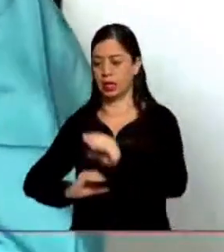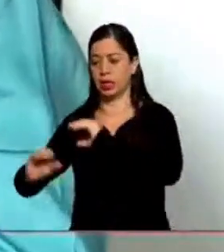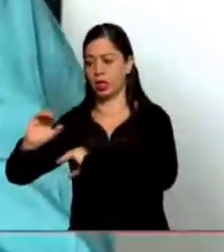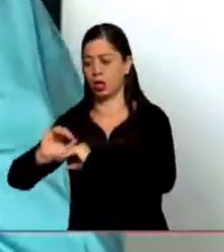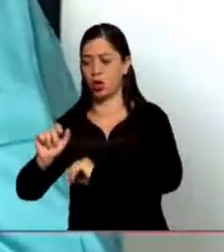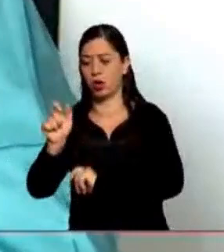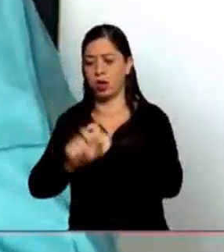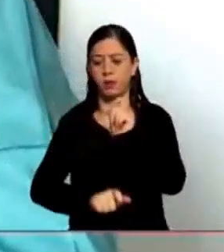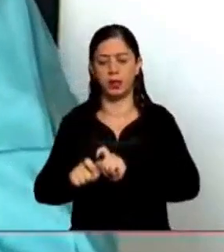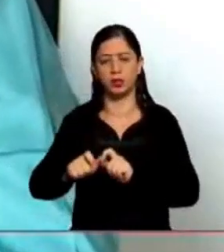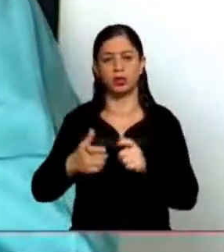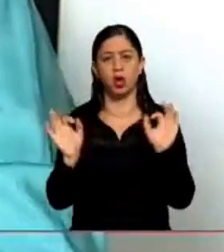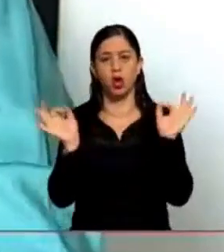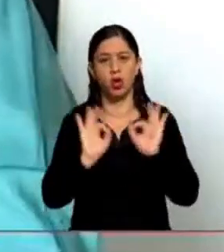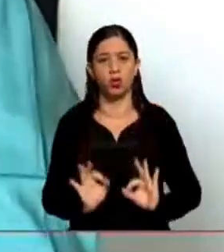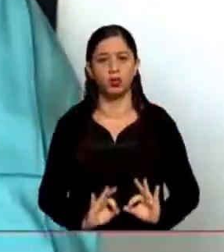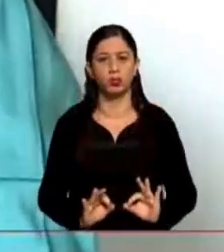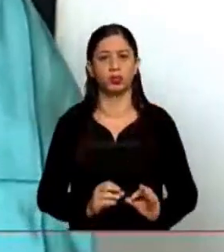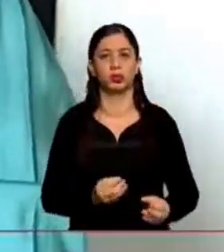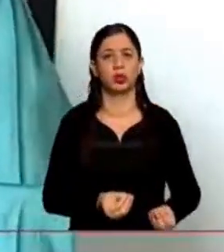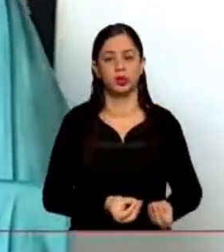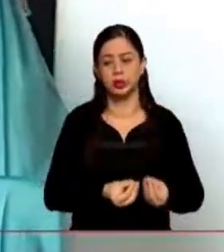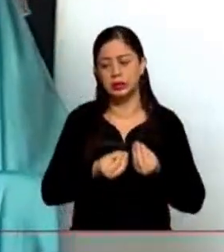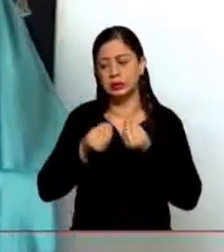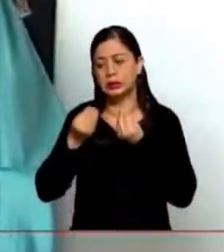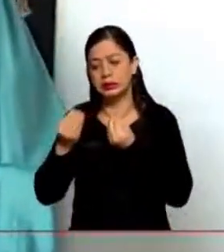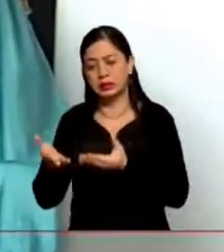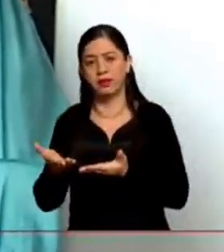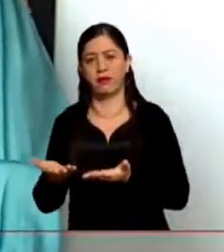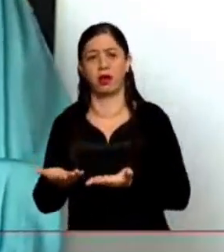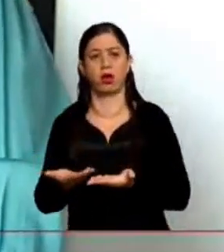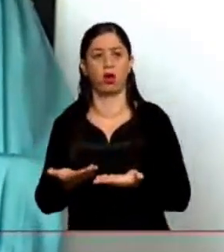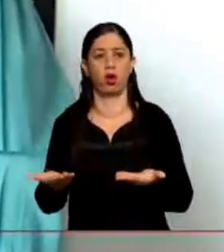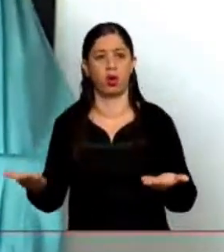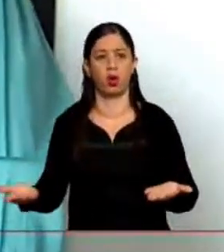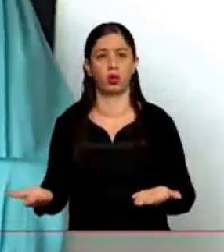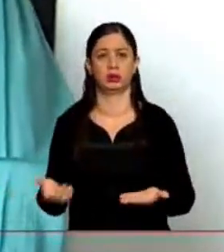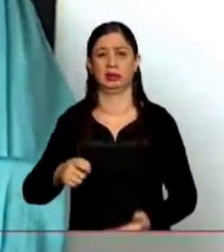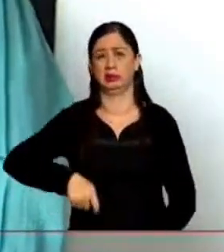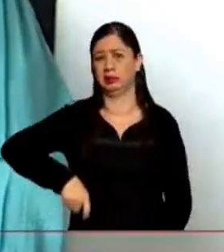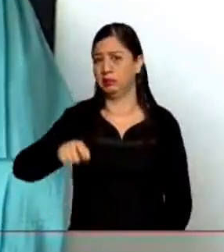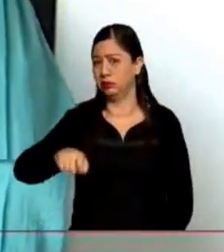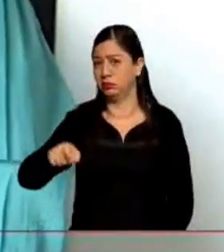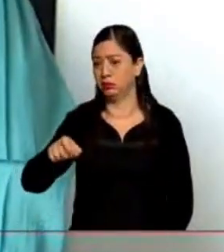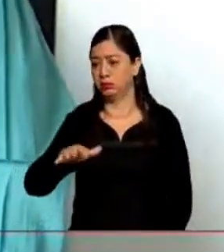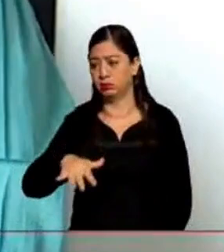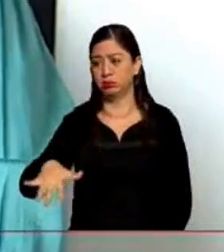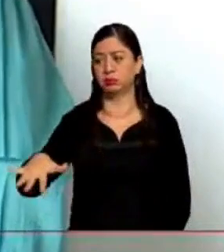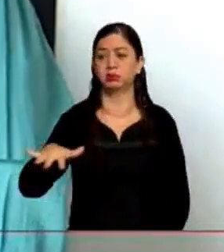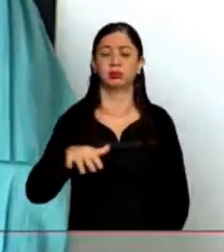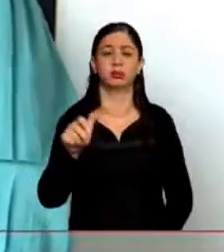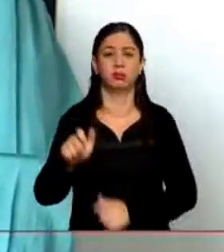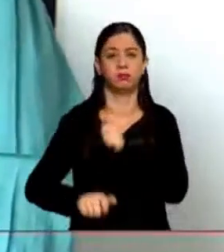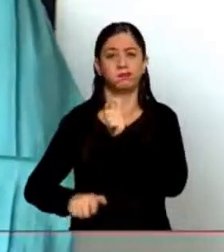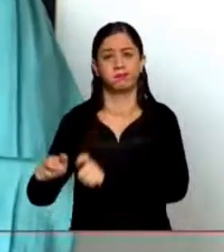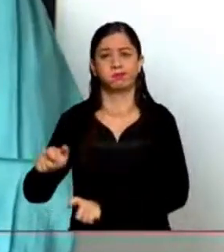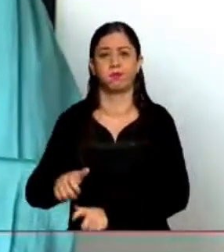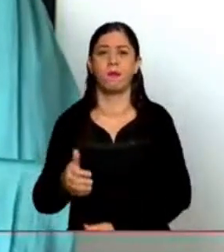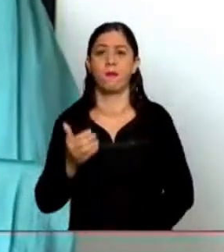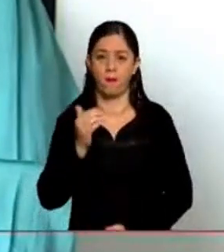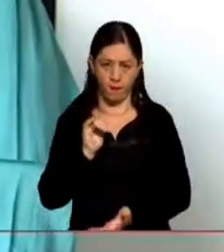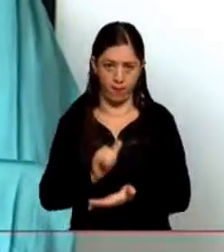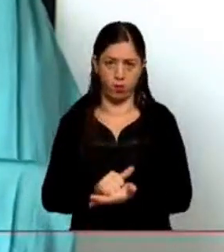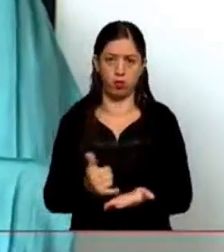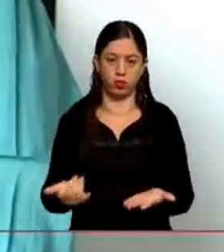que nosotros le podamos llevar un poquito de alivio en este mar de necesidades que debe tener la gente en estos momentos. Por